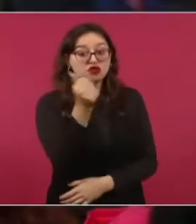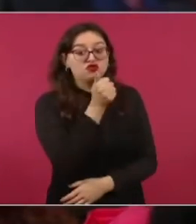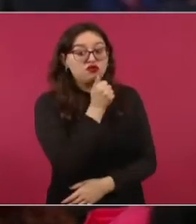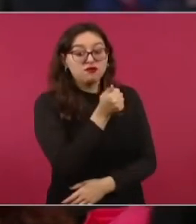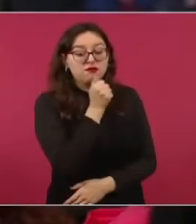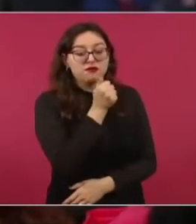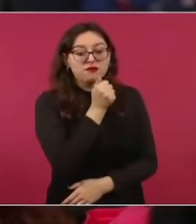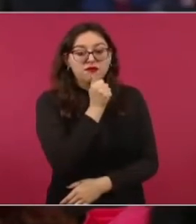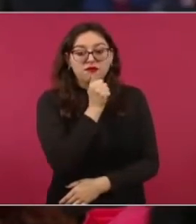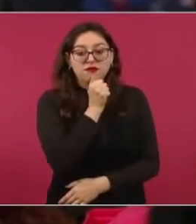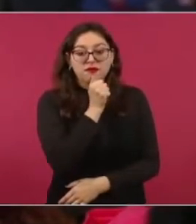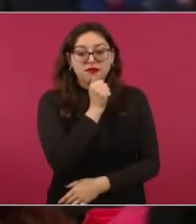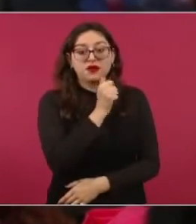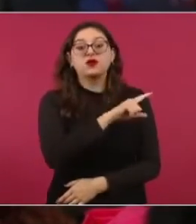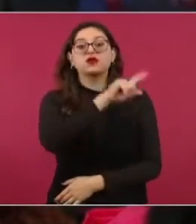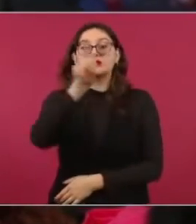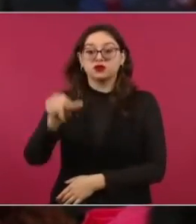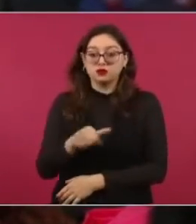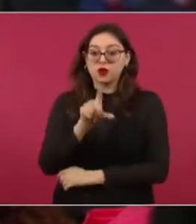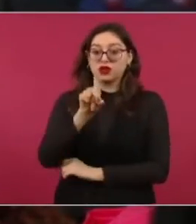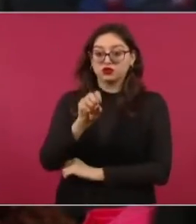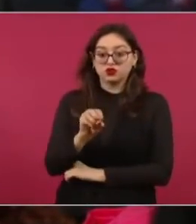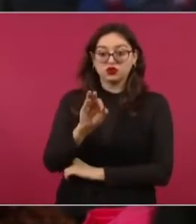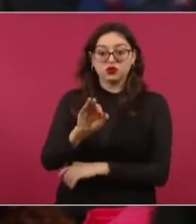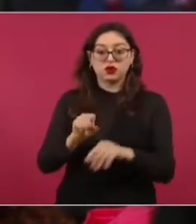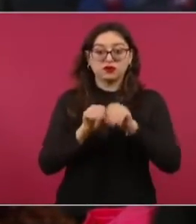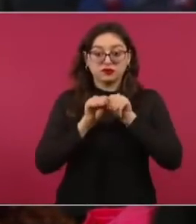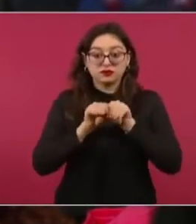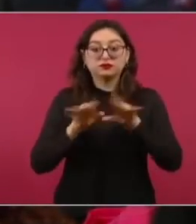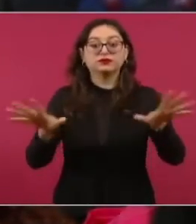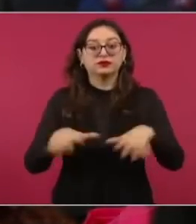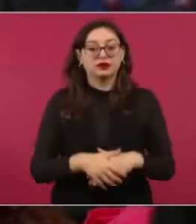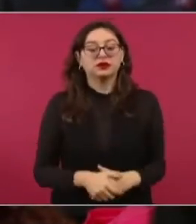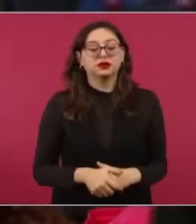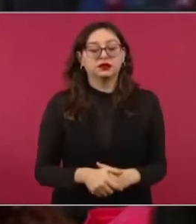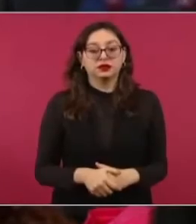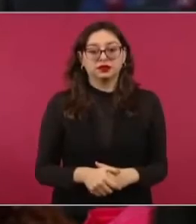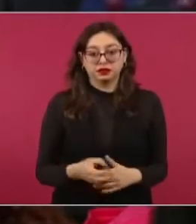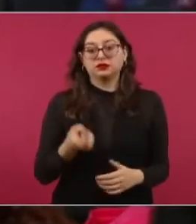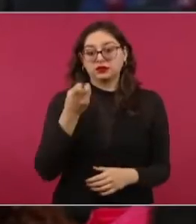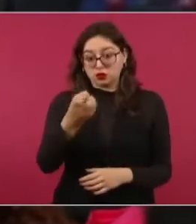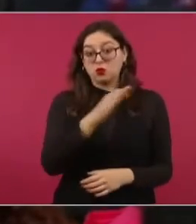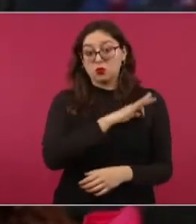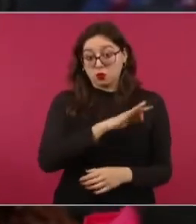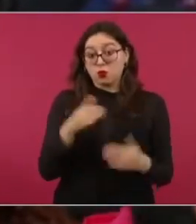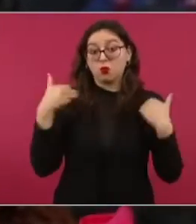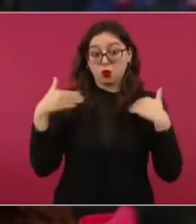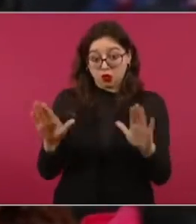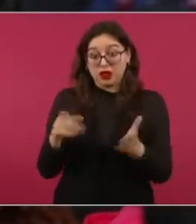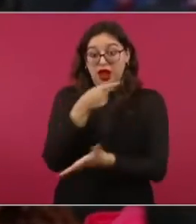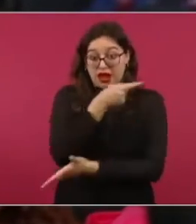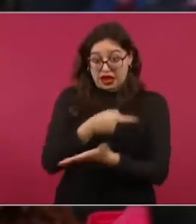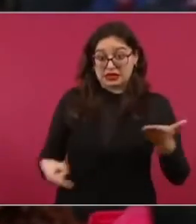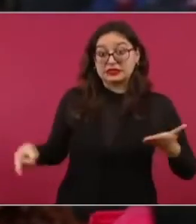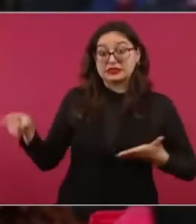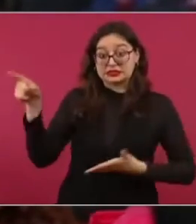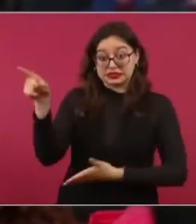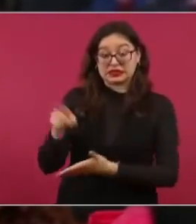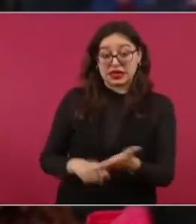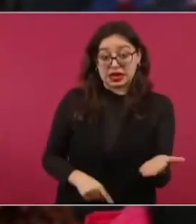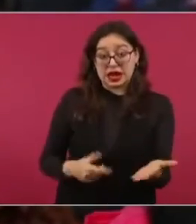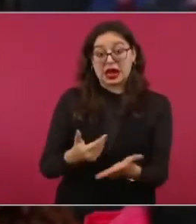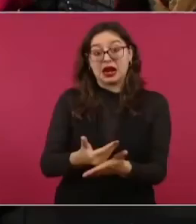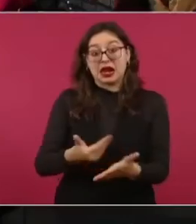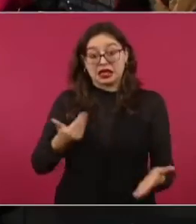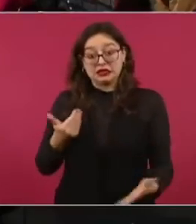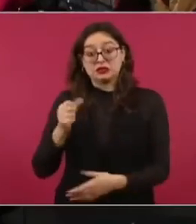después publicada por usted, por el Ejecutivo Federal. Y es el momento en que usted podría utilizar el veto antes de que llegue a la Suprema